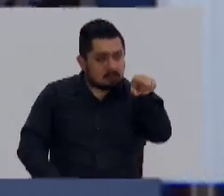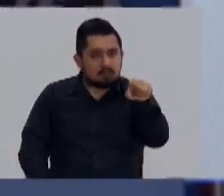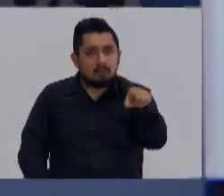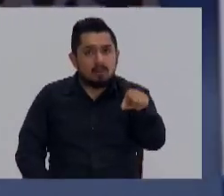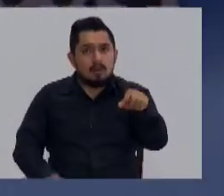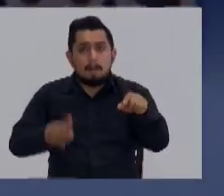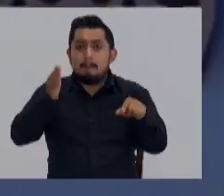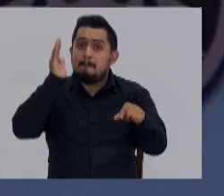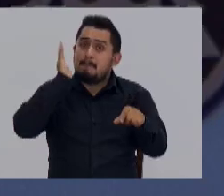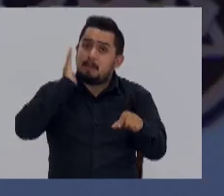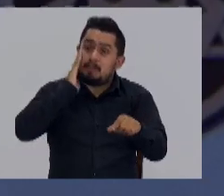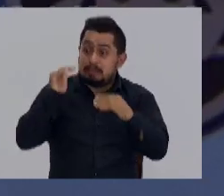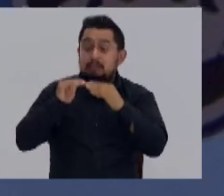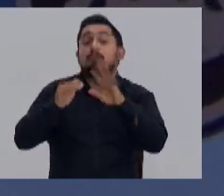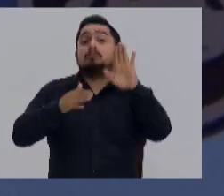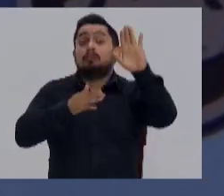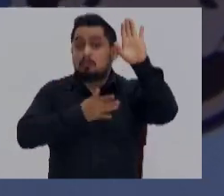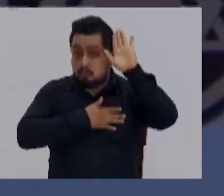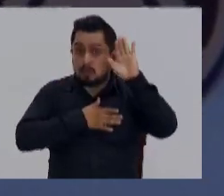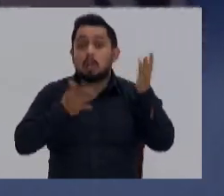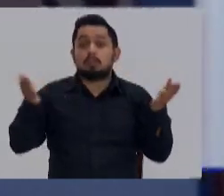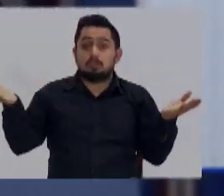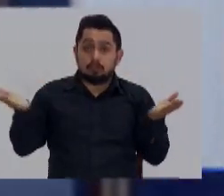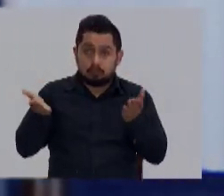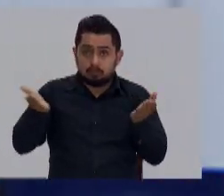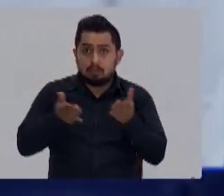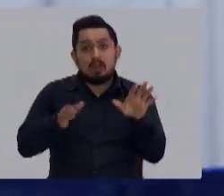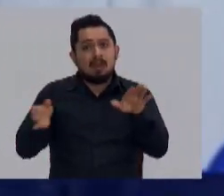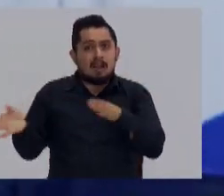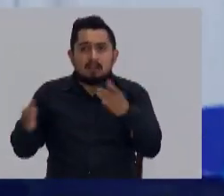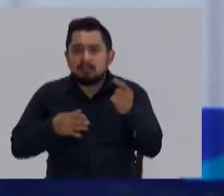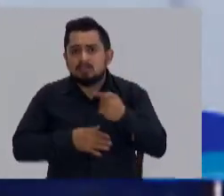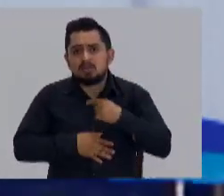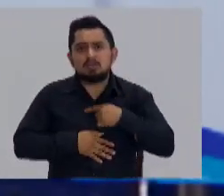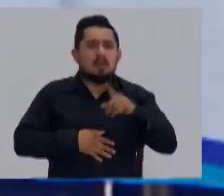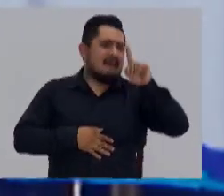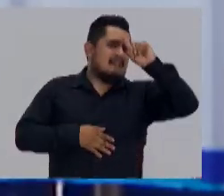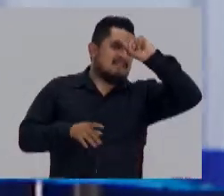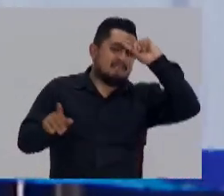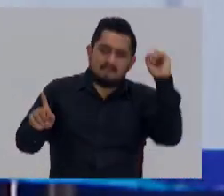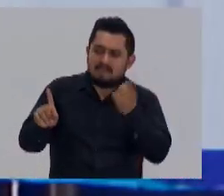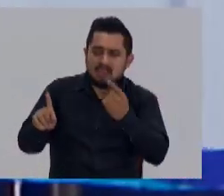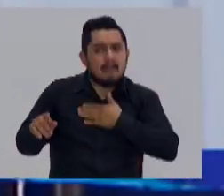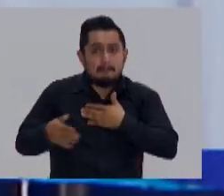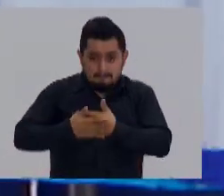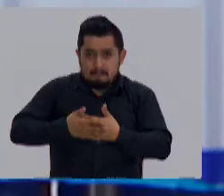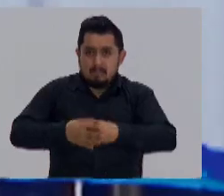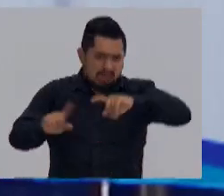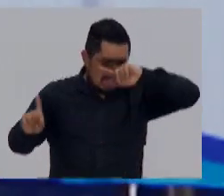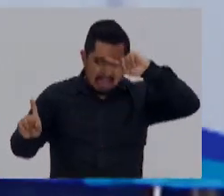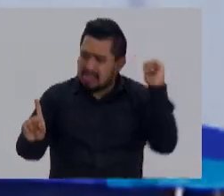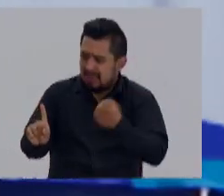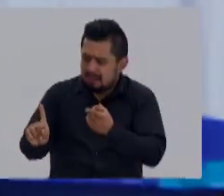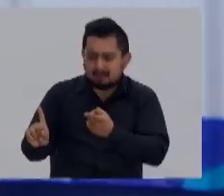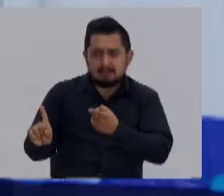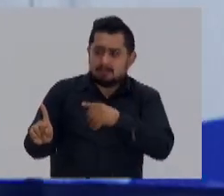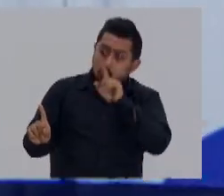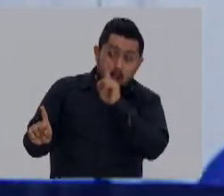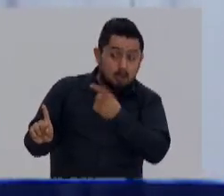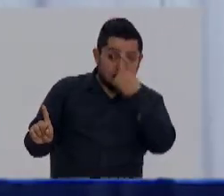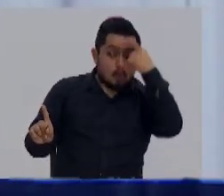madre cumplió su promesa. Porque muchos de nosotros, cuando queremos castigar aún dentro de la iglesia, le